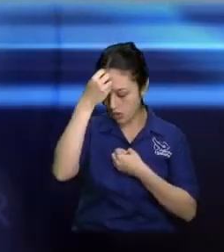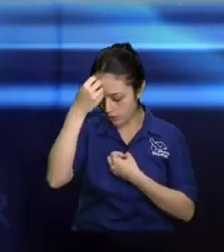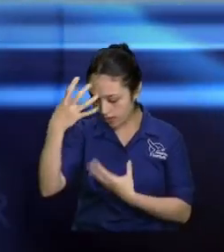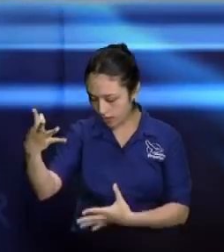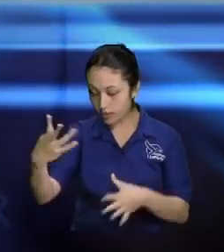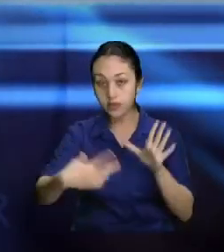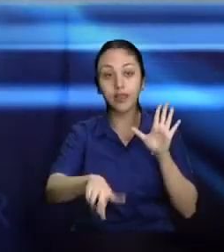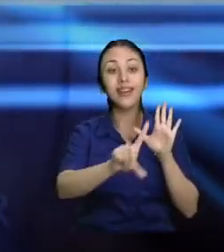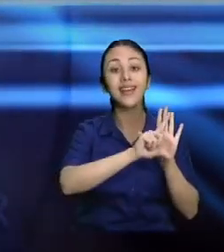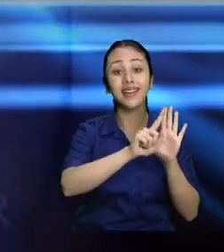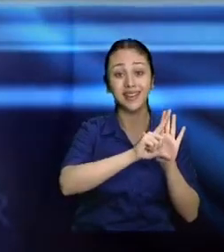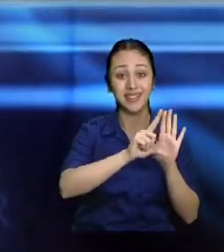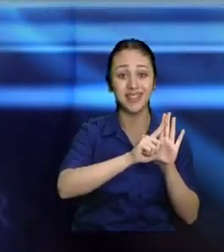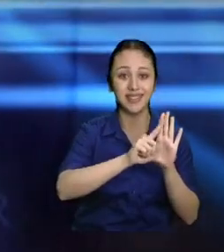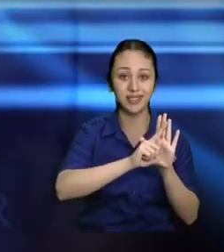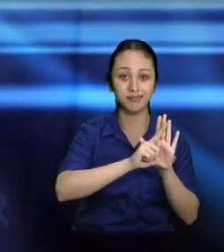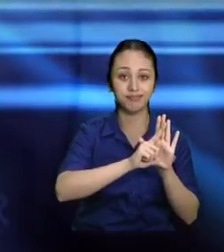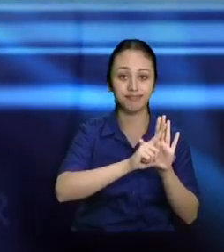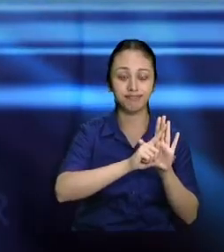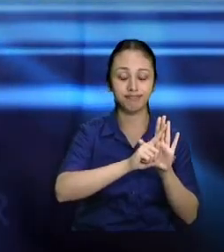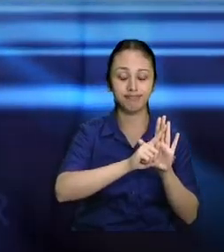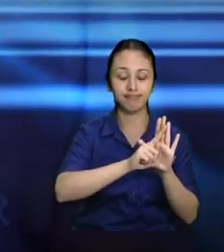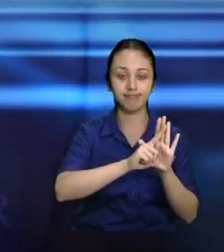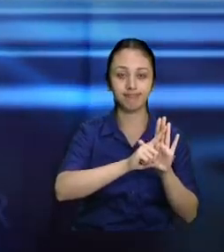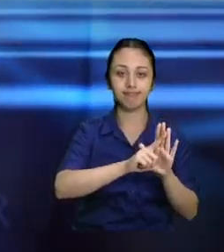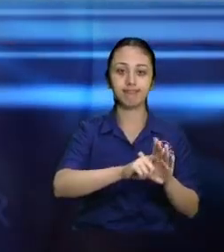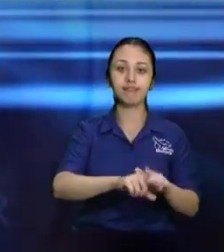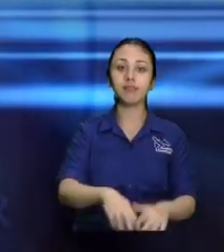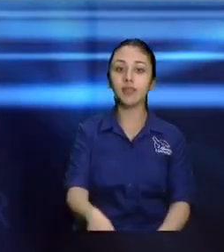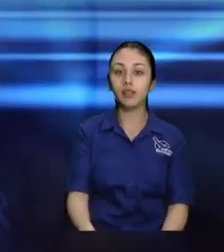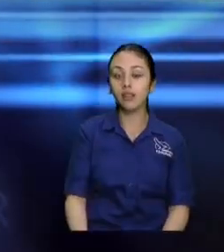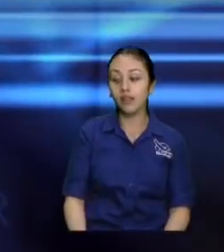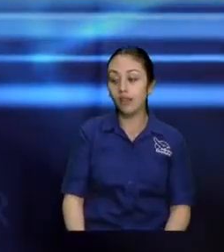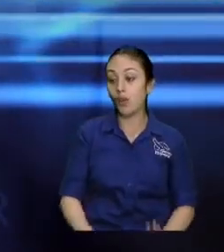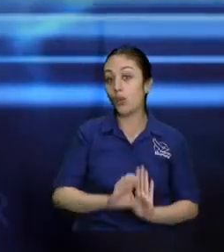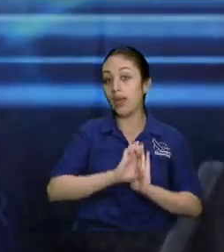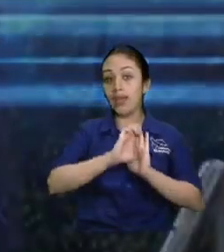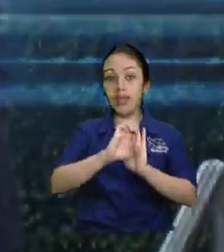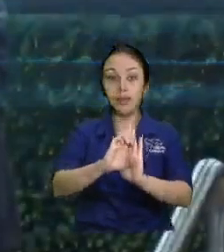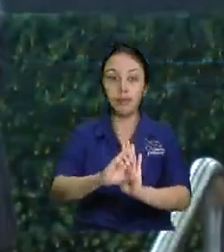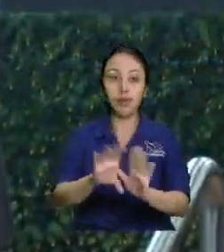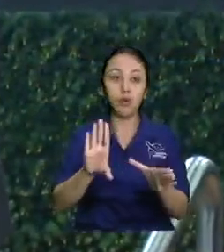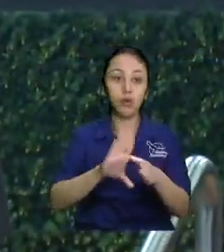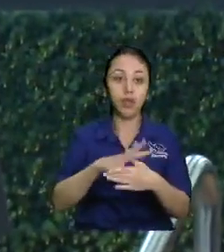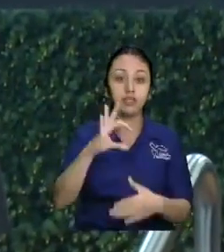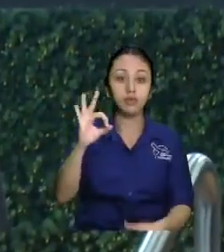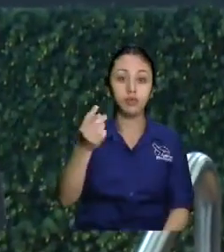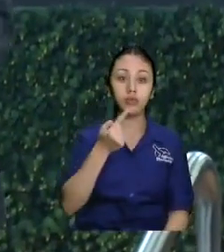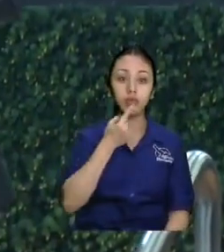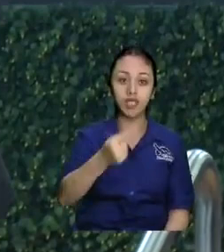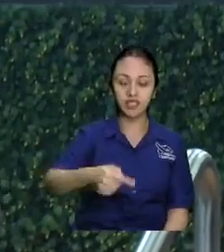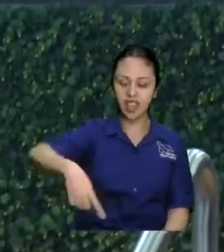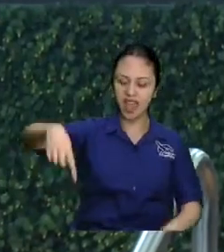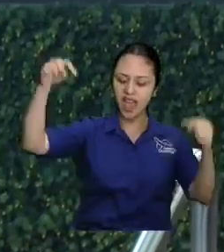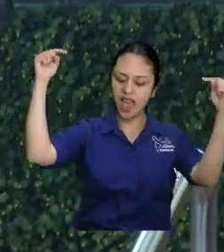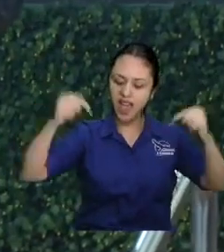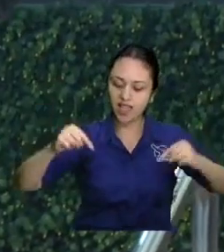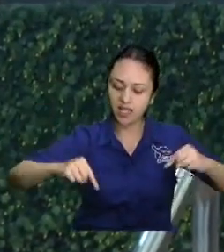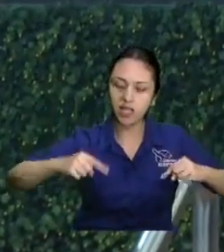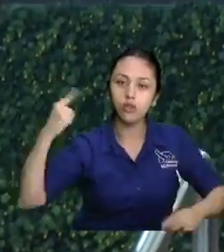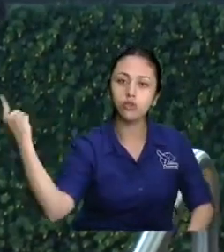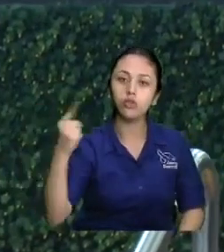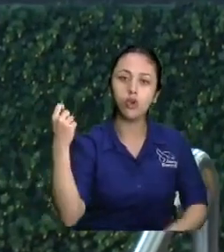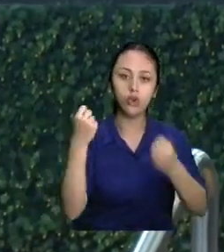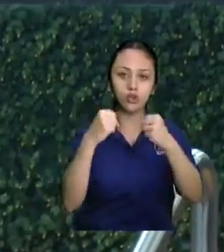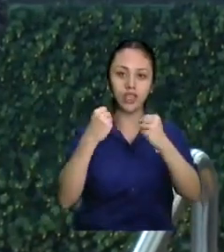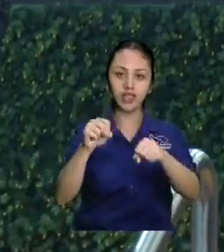ni limitaciones. Aquí solo mis chicharrones truenan. Y aquí se hace lo que